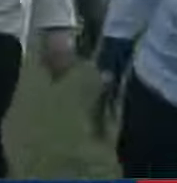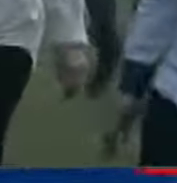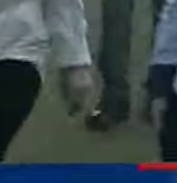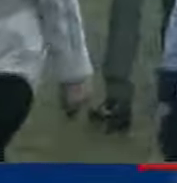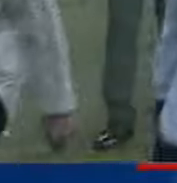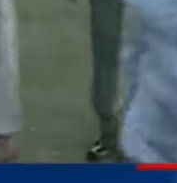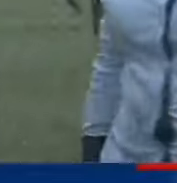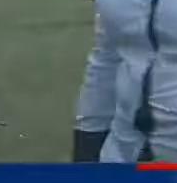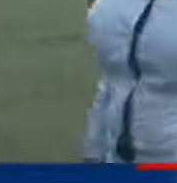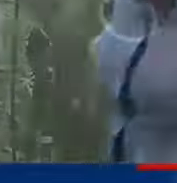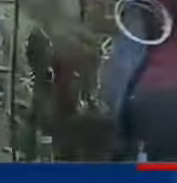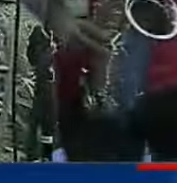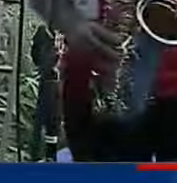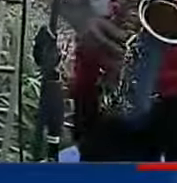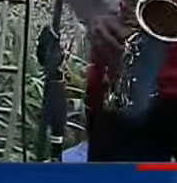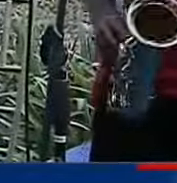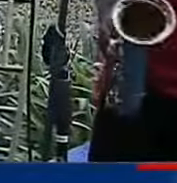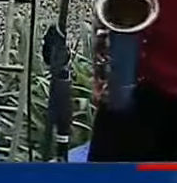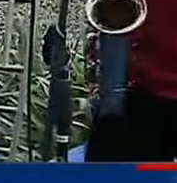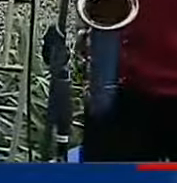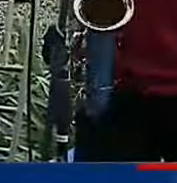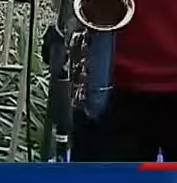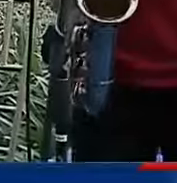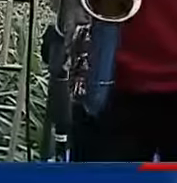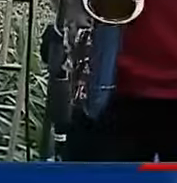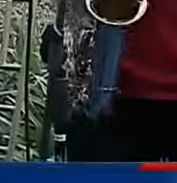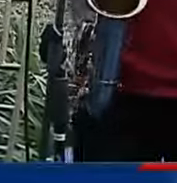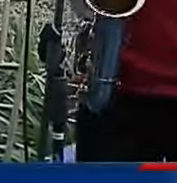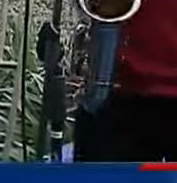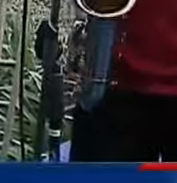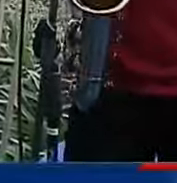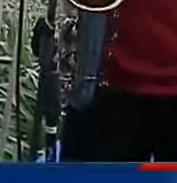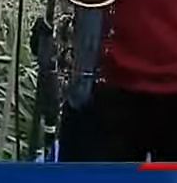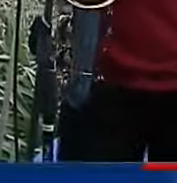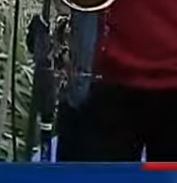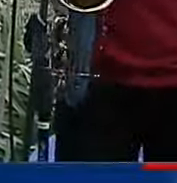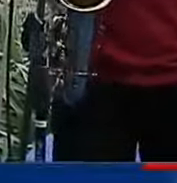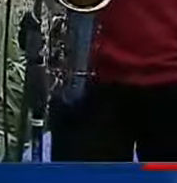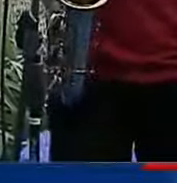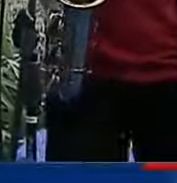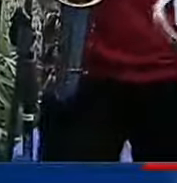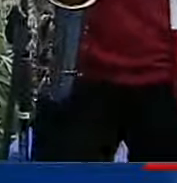Yo traigo una cruz de palma bendita.